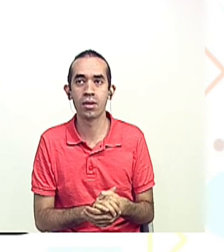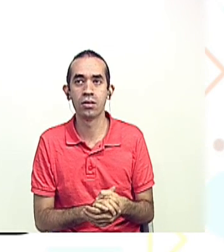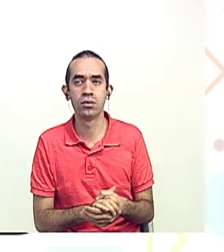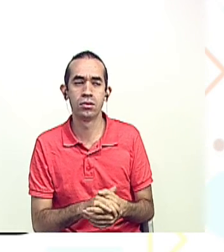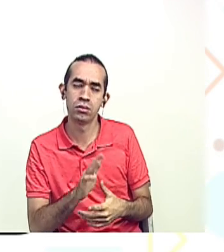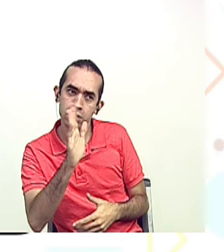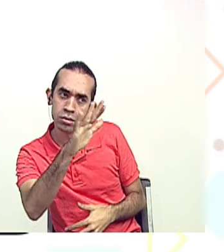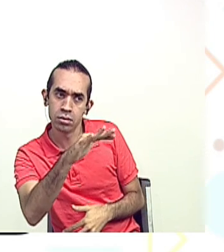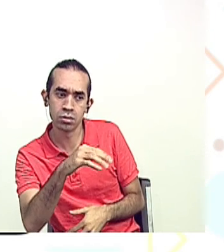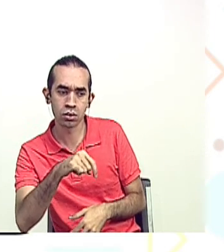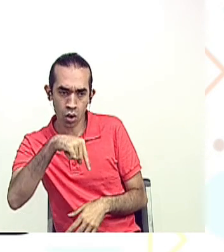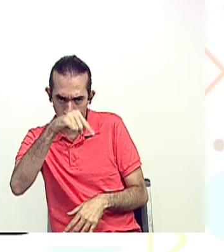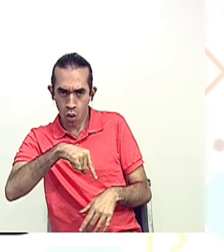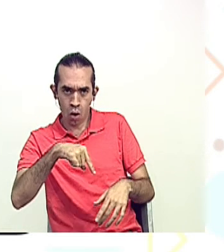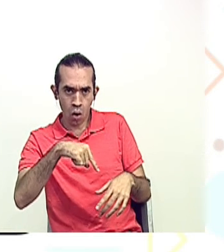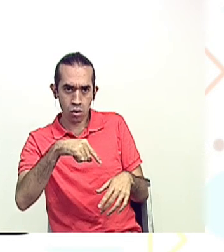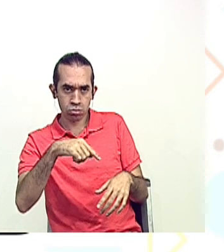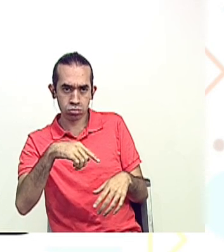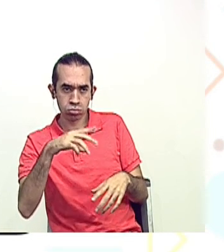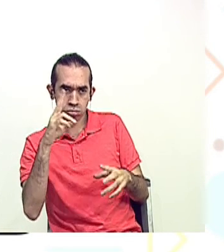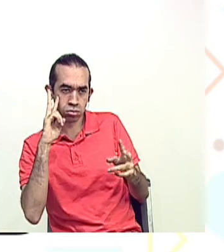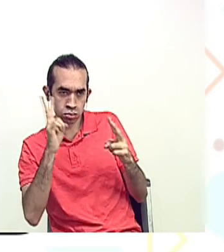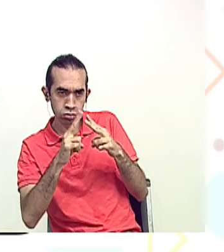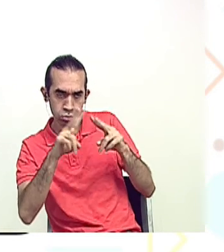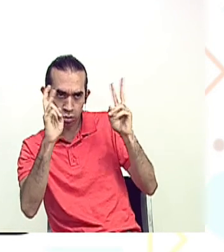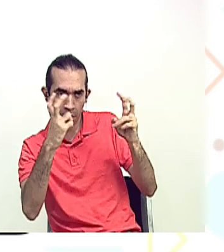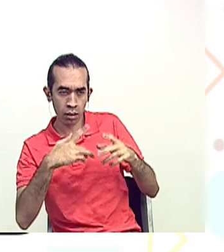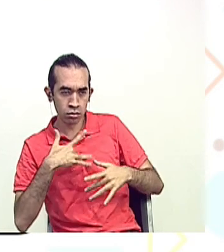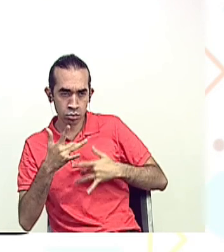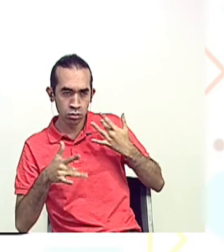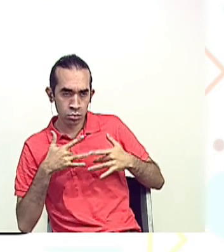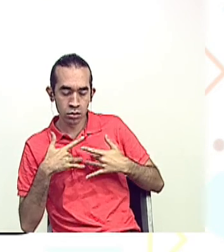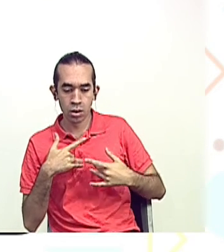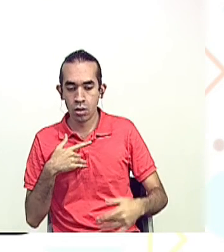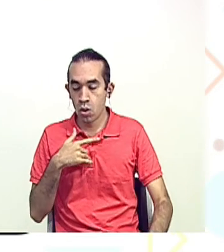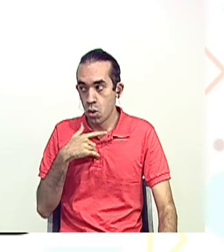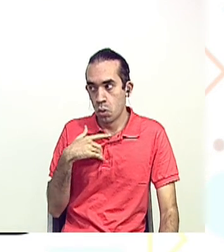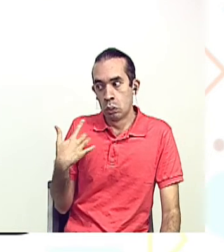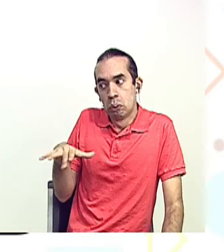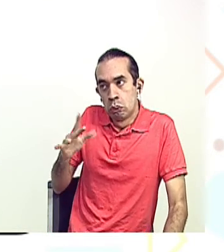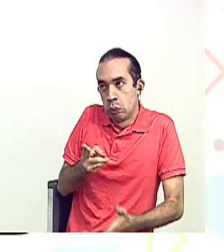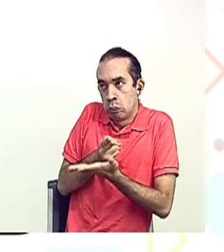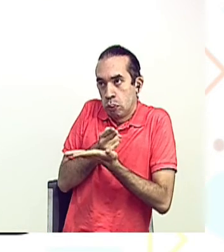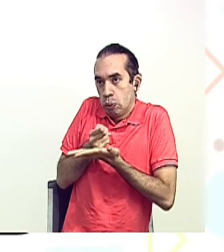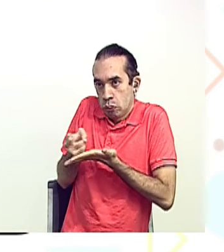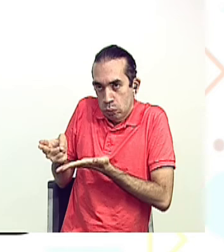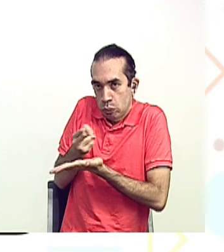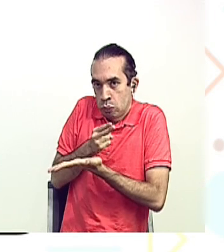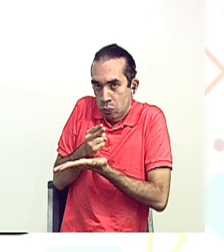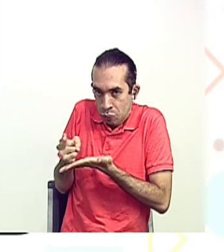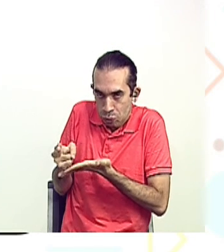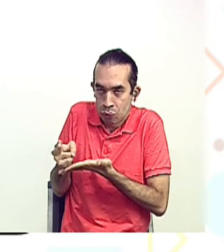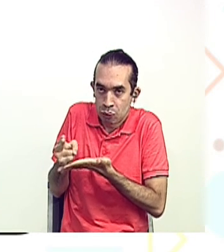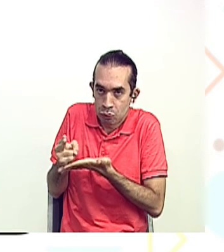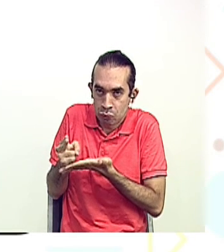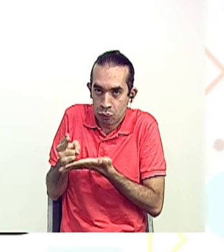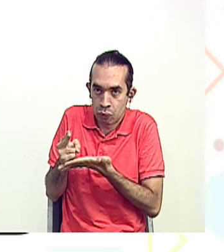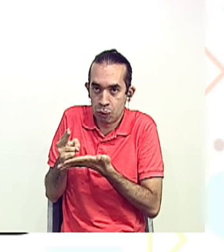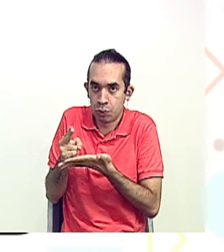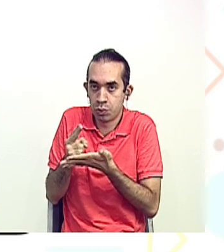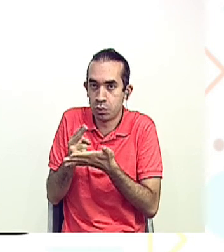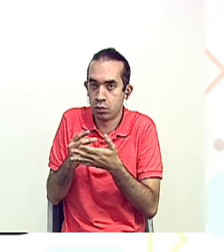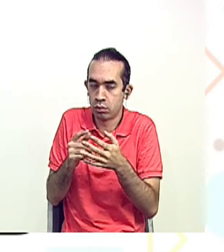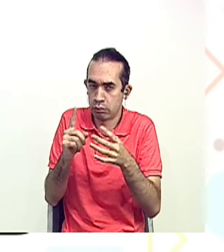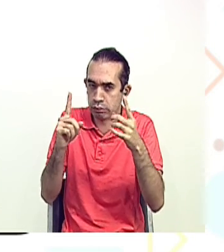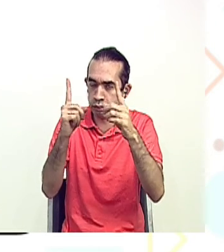¿Y qué experimentó al conocer el tema de hoy? Ay, profe, para serle sincero, al inicio se veía un